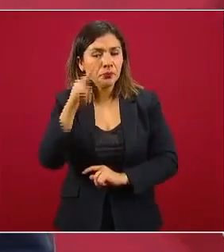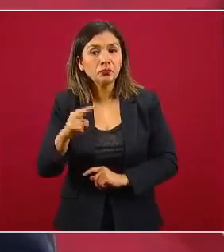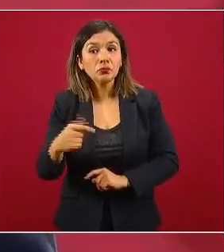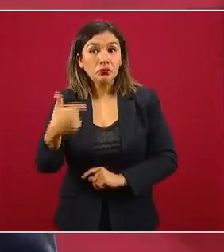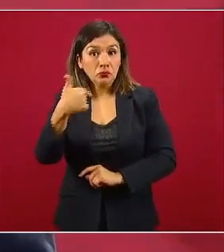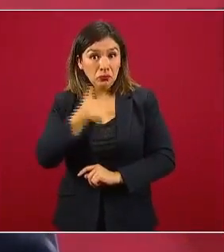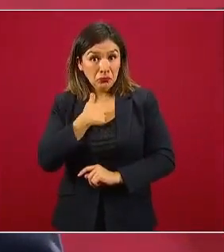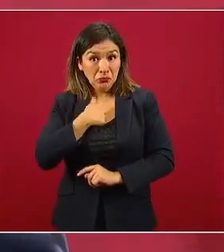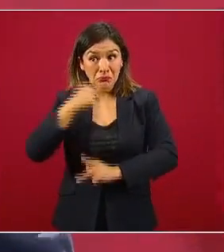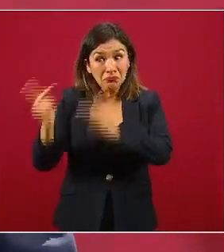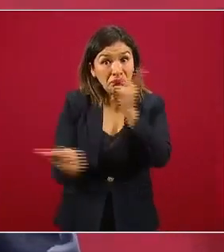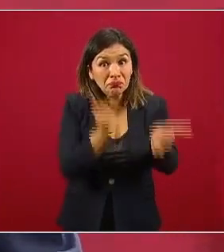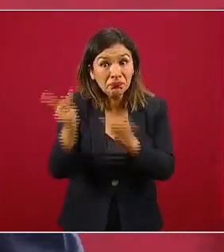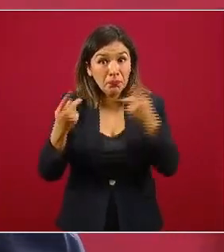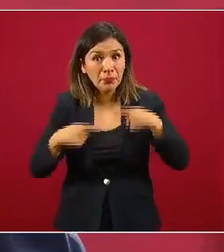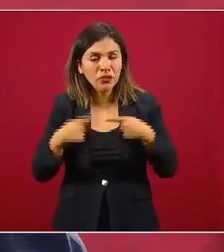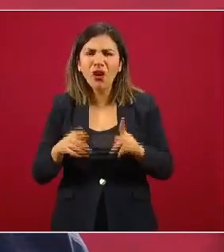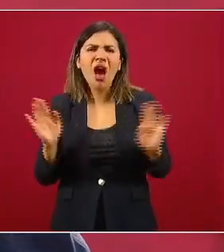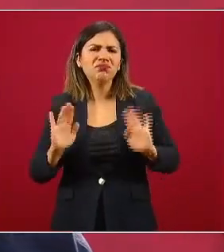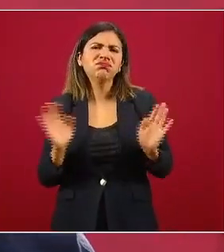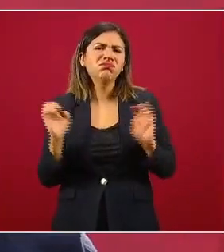Nosotros no hacemos encuestas